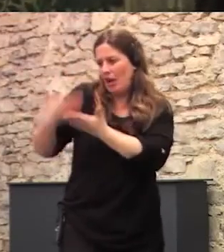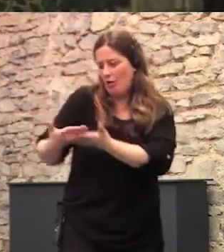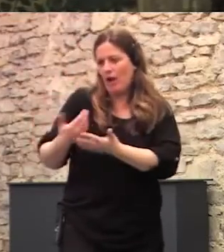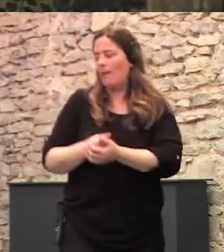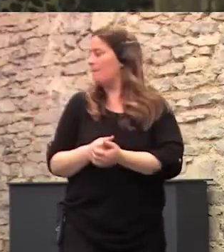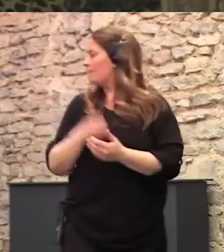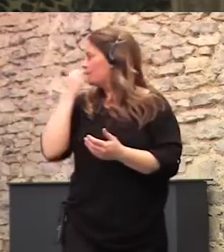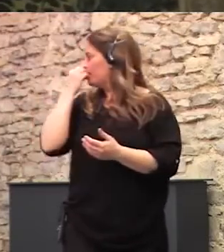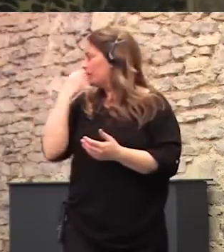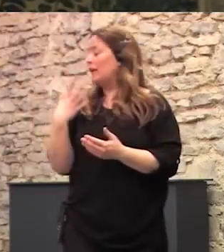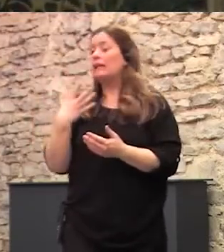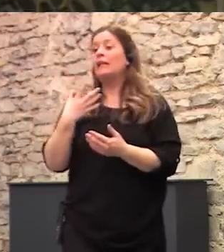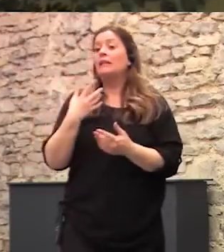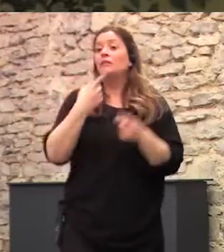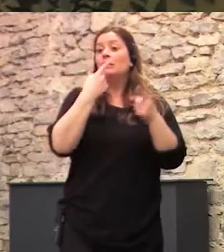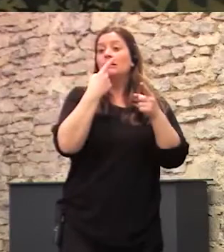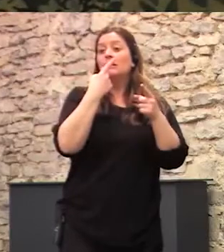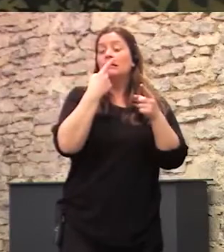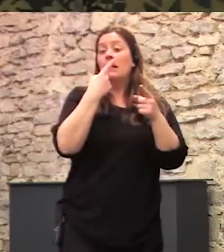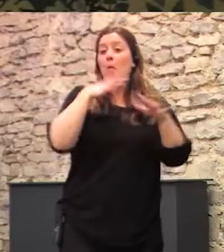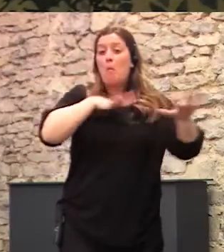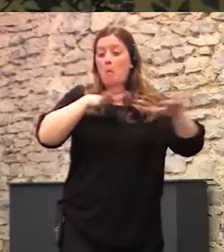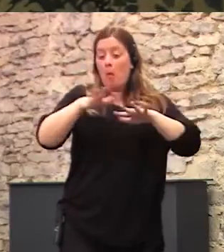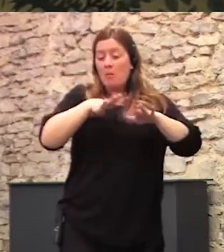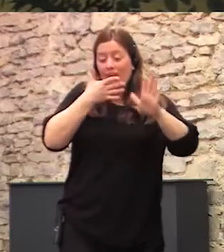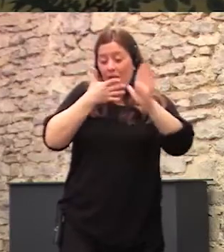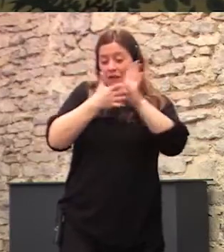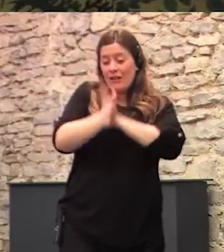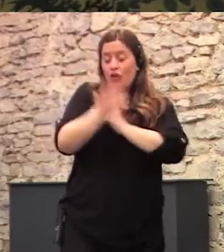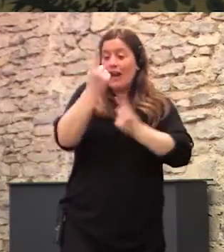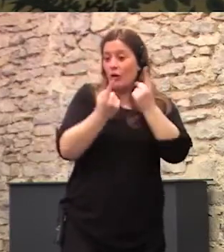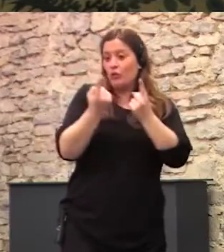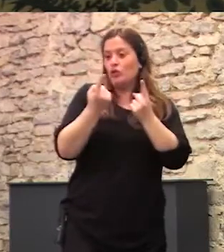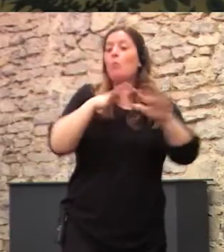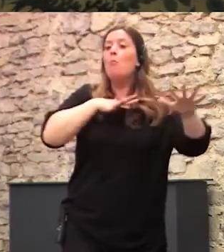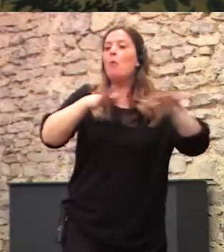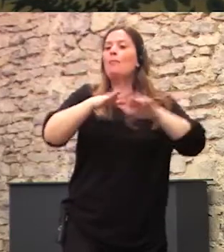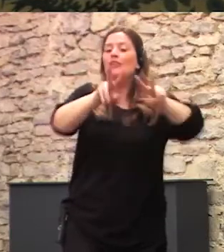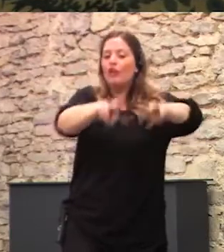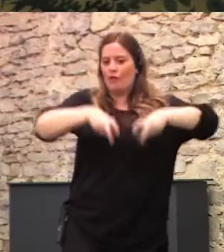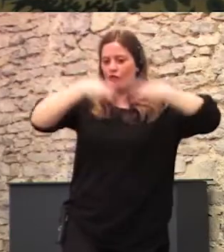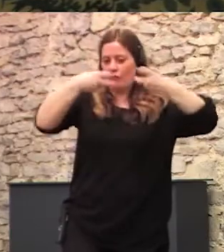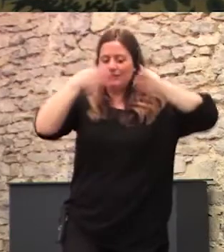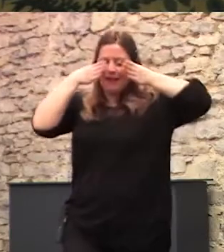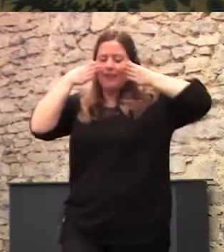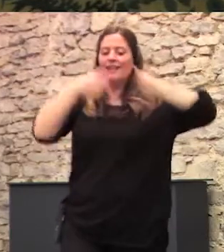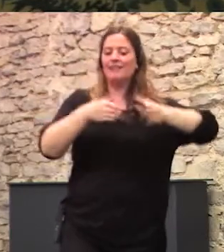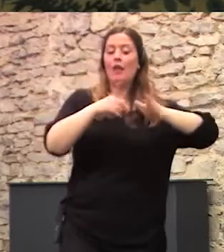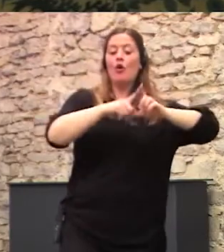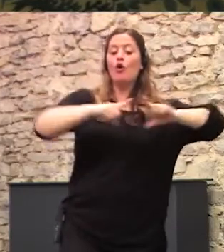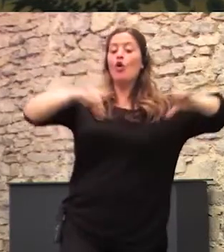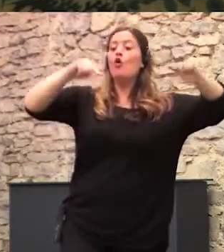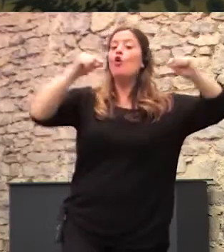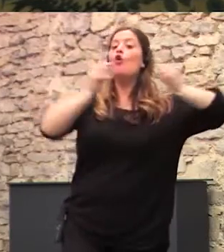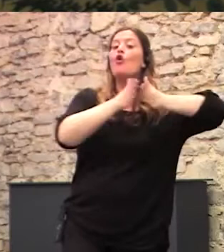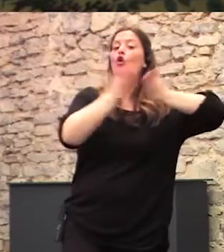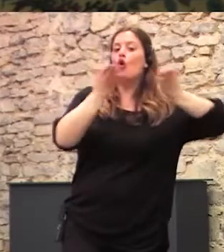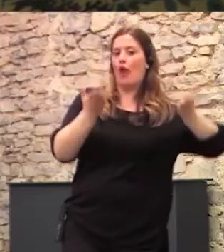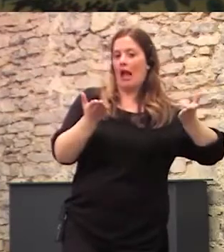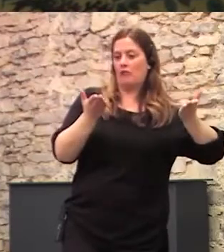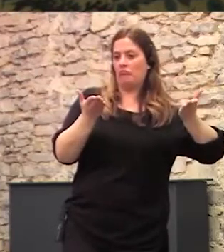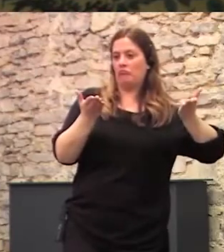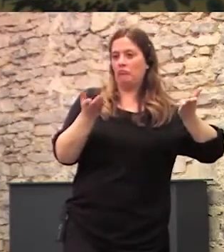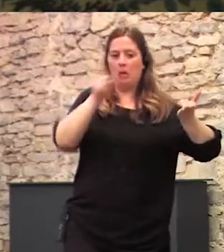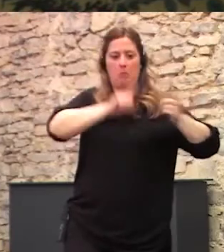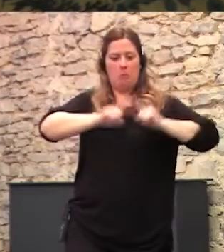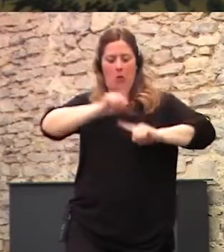algunos elementos de definición de este movimiento: es un movimiento reformista centrado en el Corán, o sea, no tiene complejo en decir que